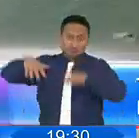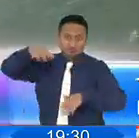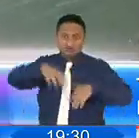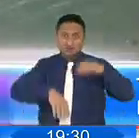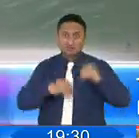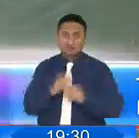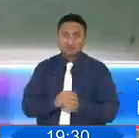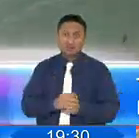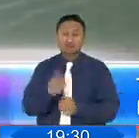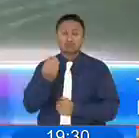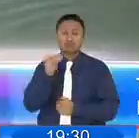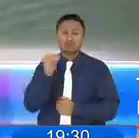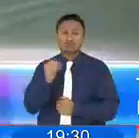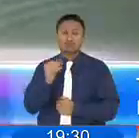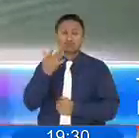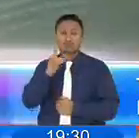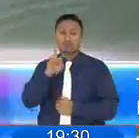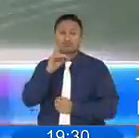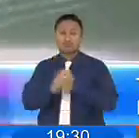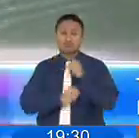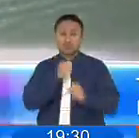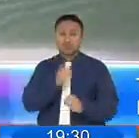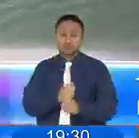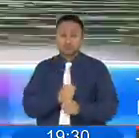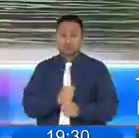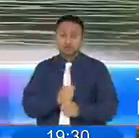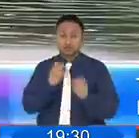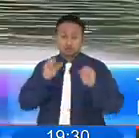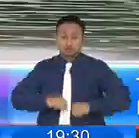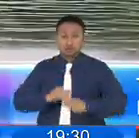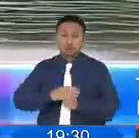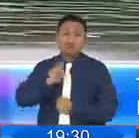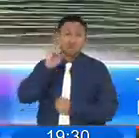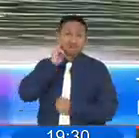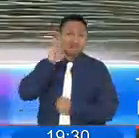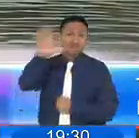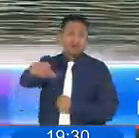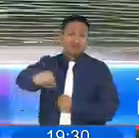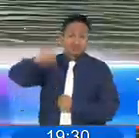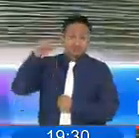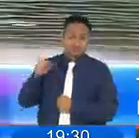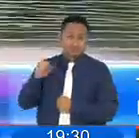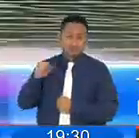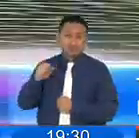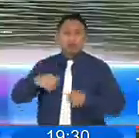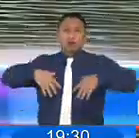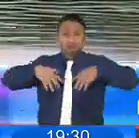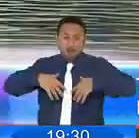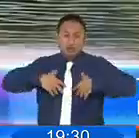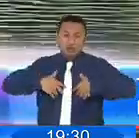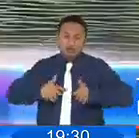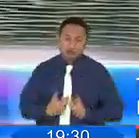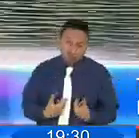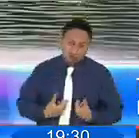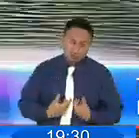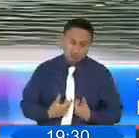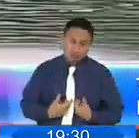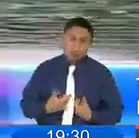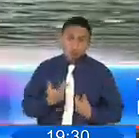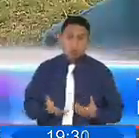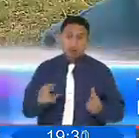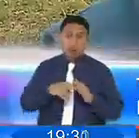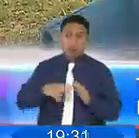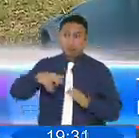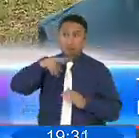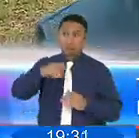después se lanzó el joven de 18 años de edad, logró salvar a la menor y como que se quedó sin fuerzas y nunca más volvió a